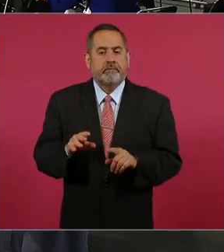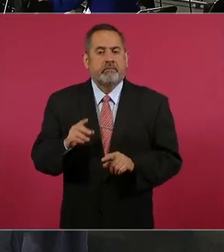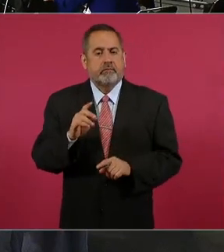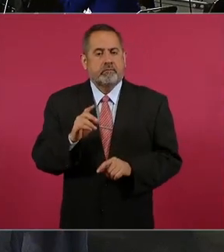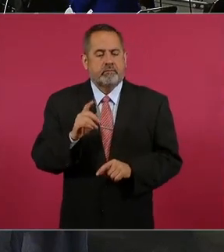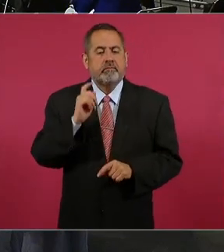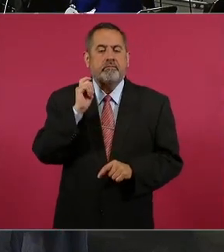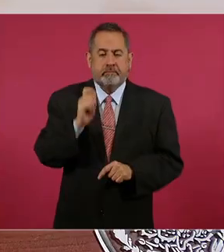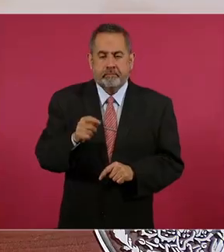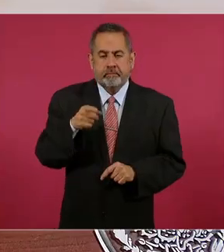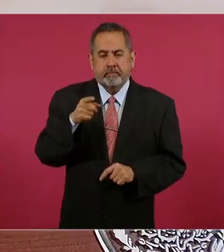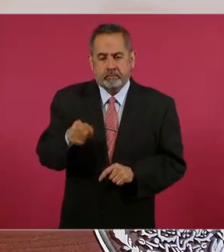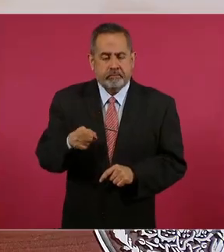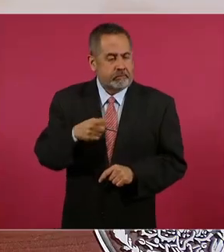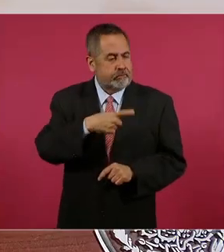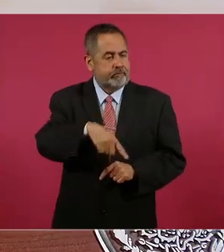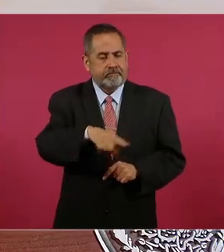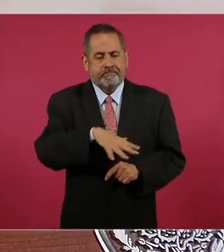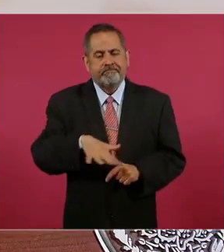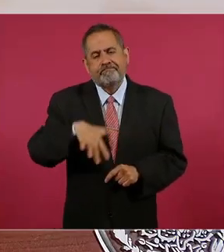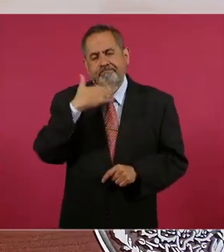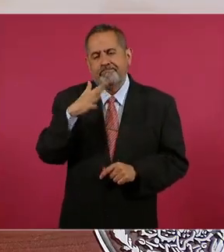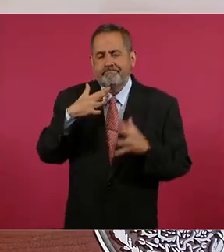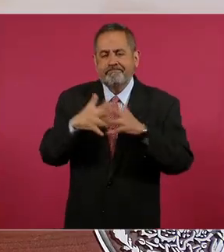es una guerra sucia